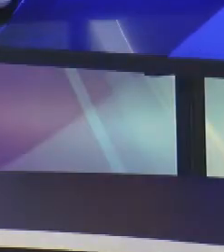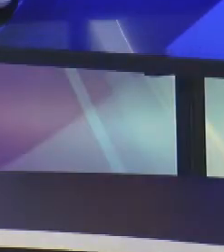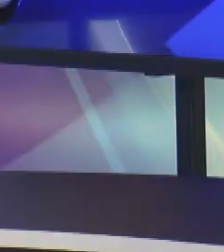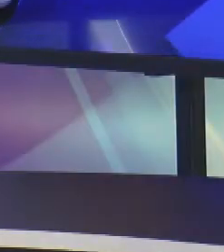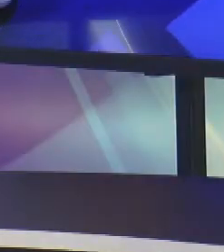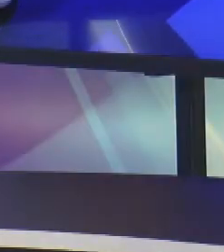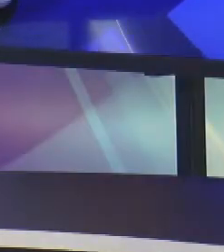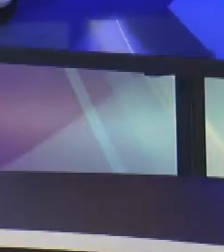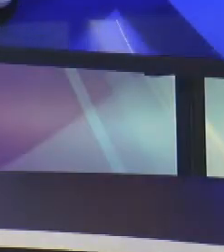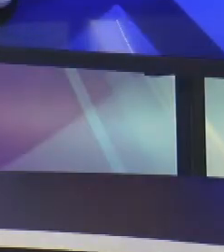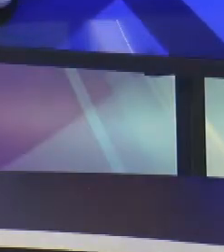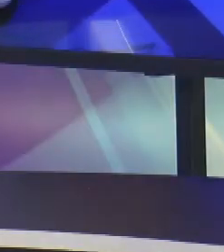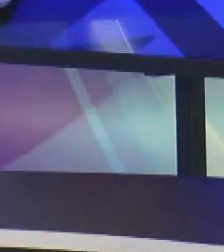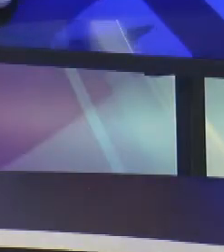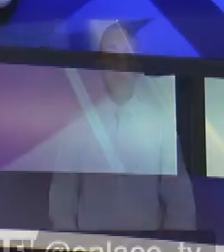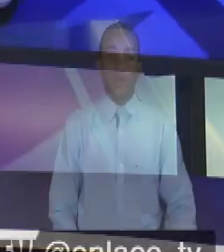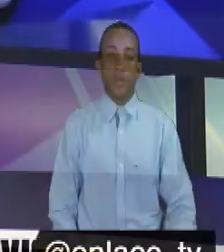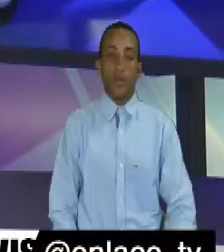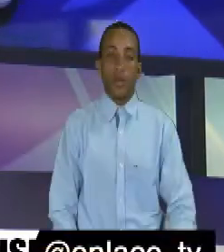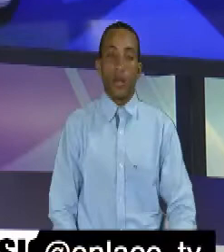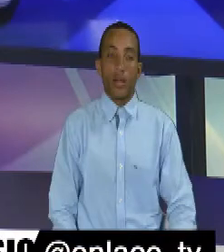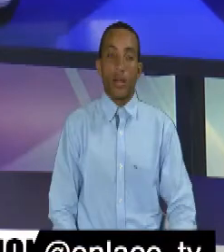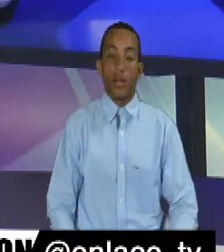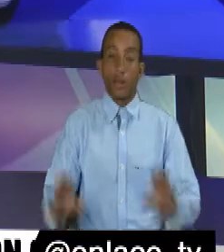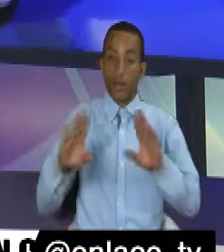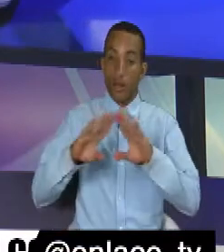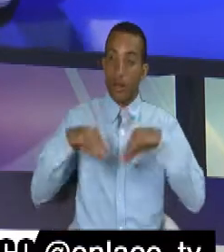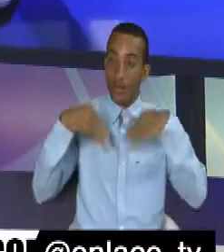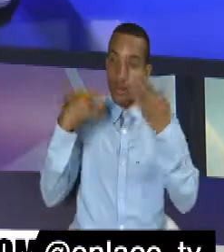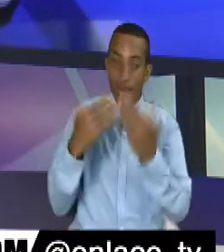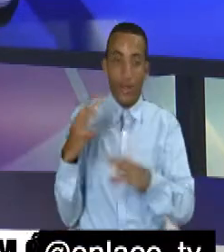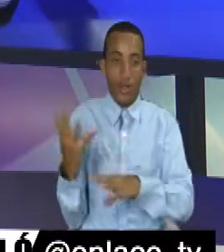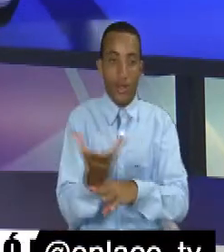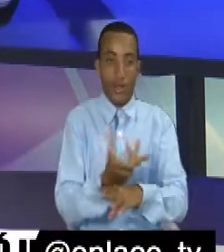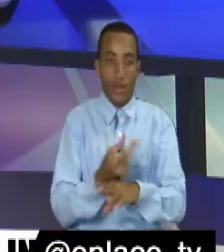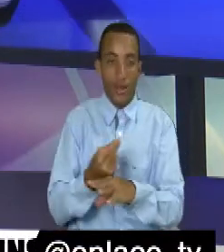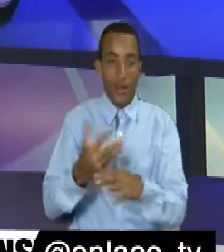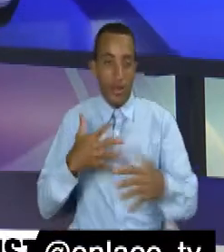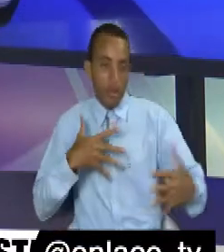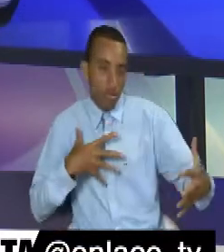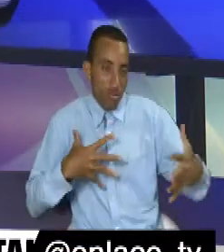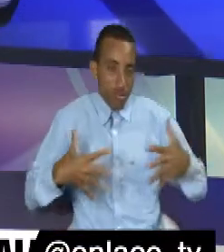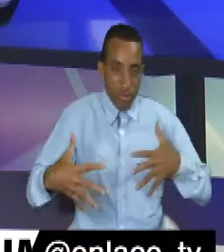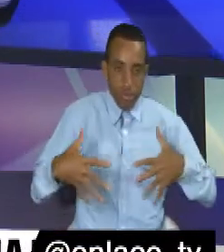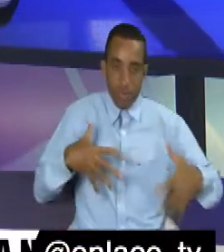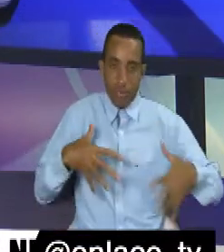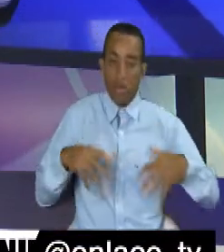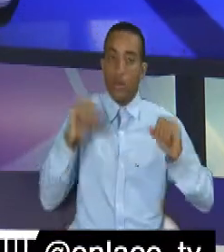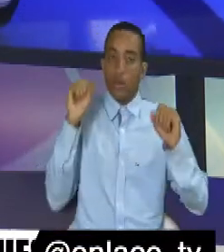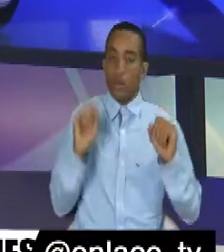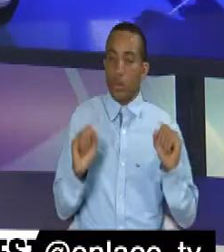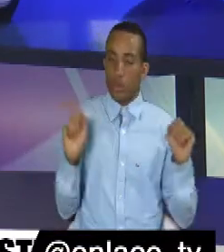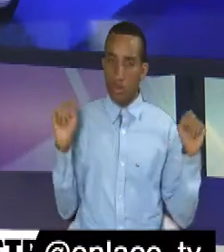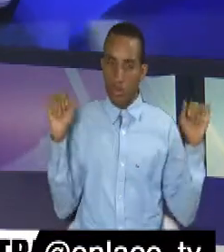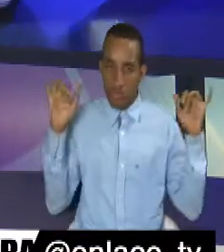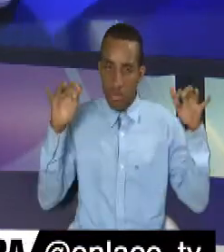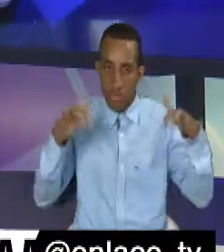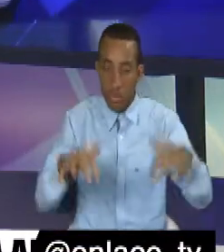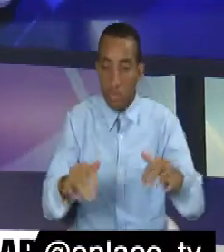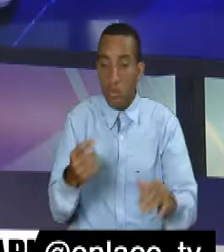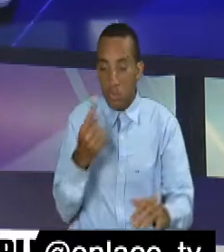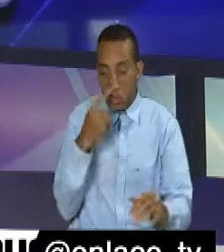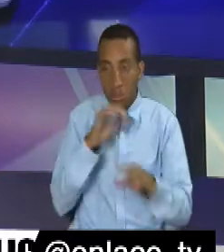En la Escuela de Arte de las Tablas en Barranca Bermeja se realiza el Festival de Teatro. Todos en Barranca Bermeja están cordialmente